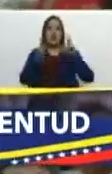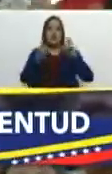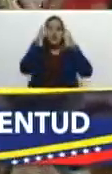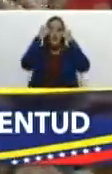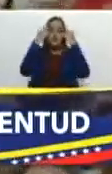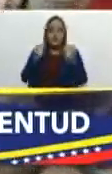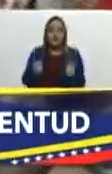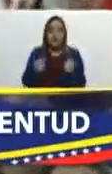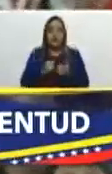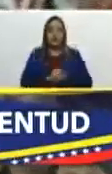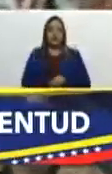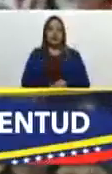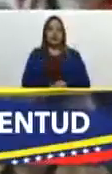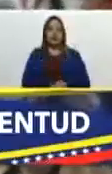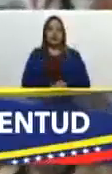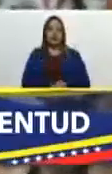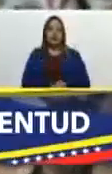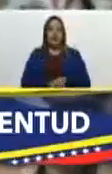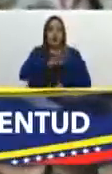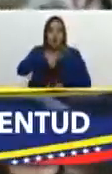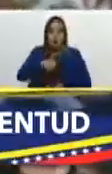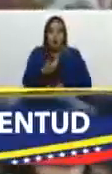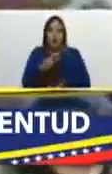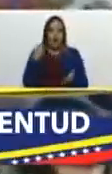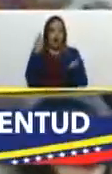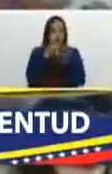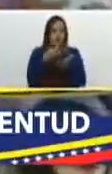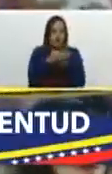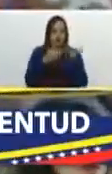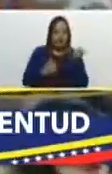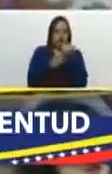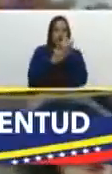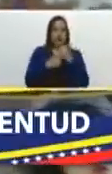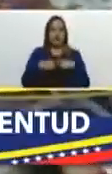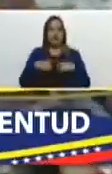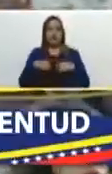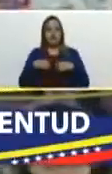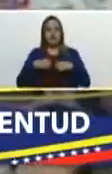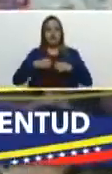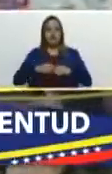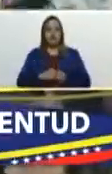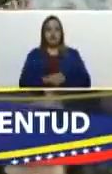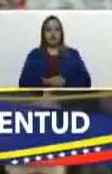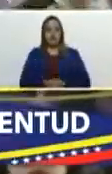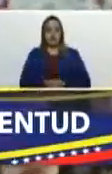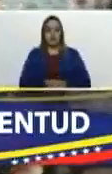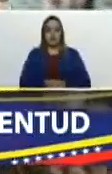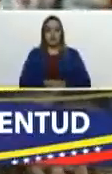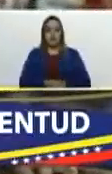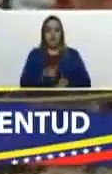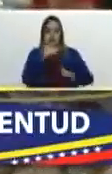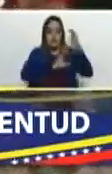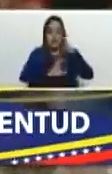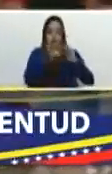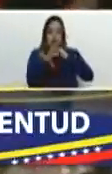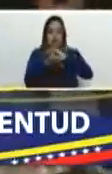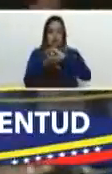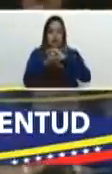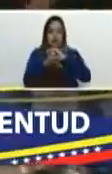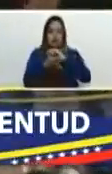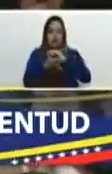profesionales, para poder financiar... Poder financiar, presidente, la ciencia y la tecnología.